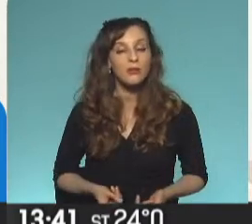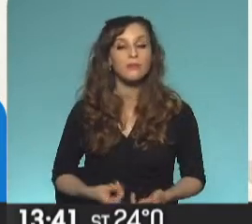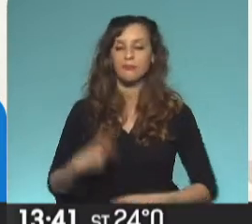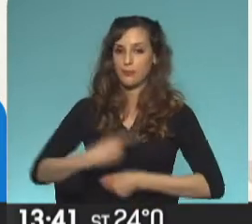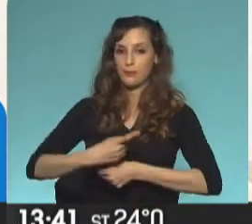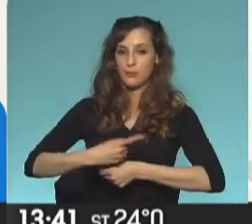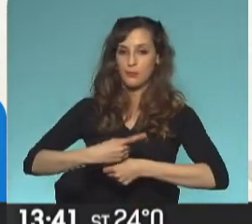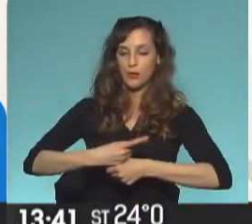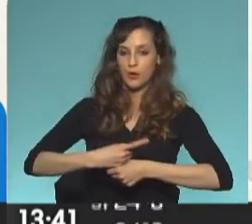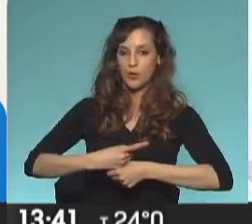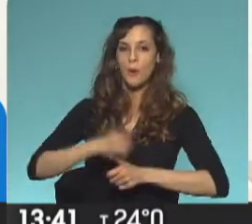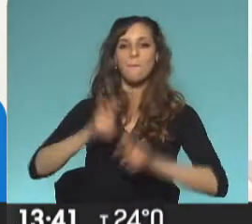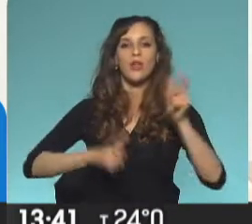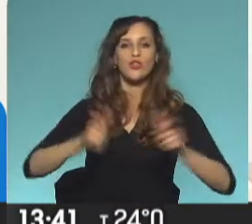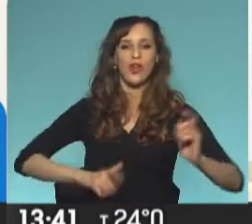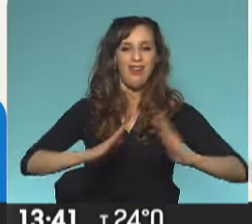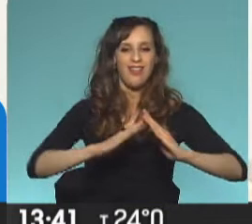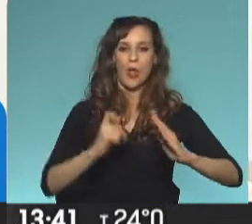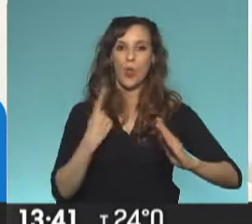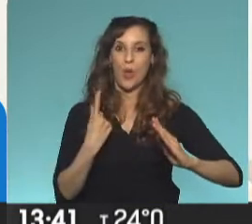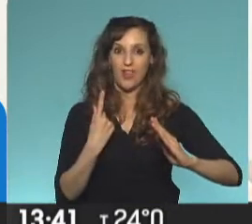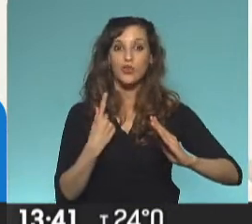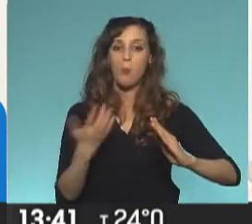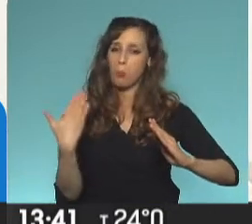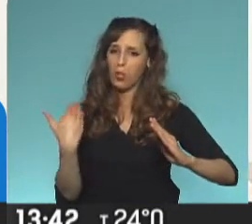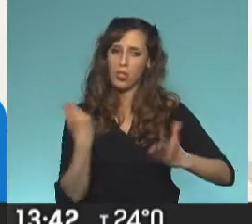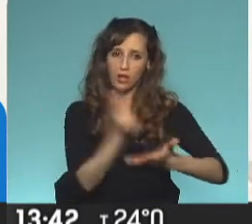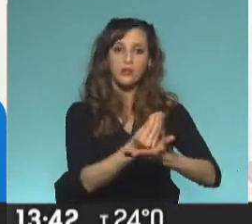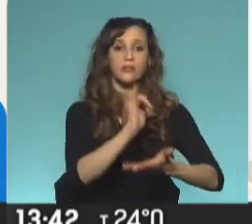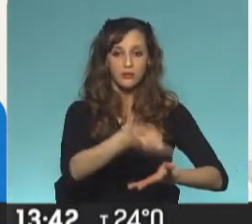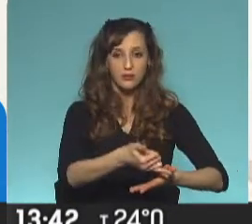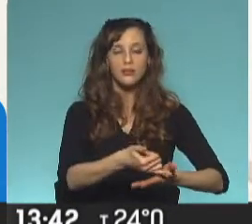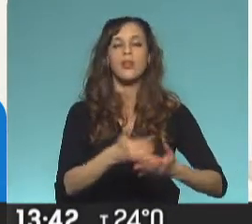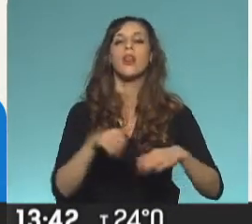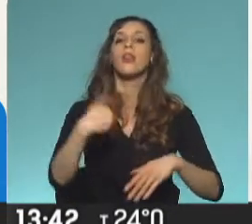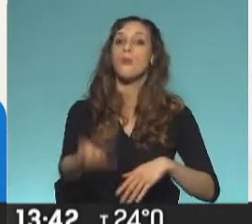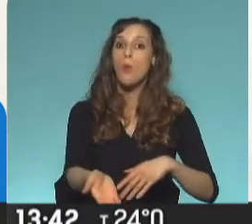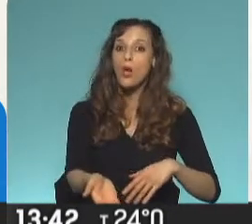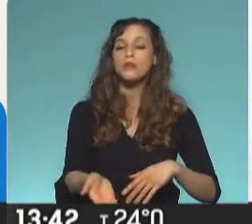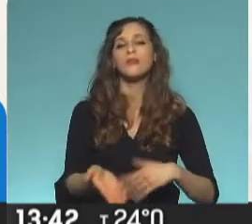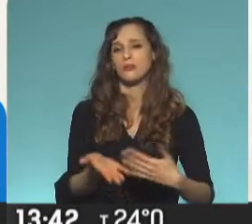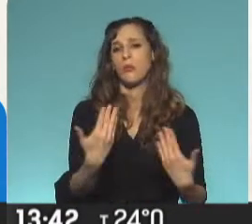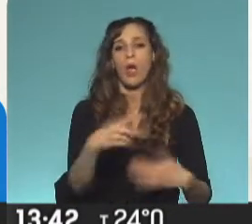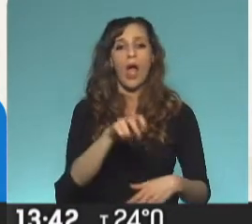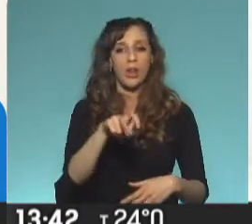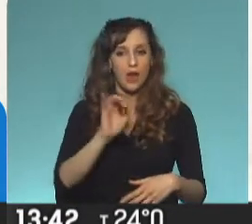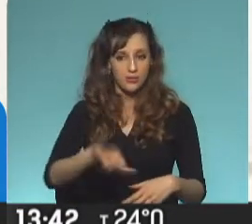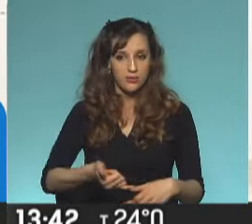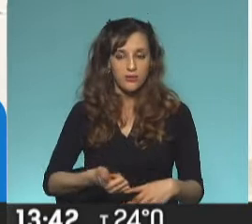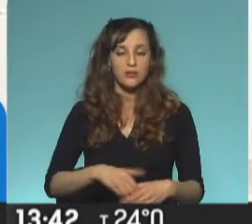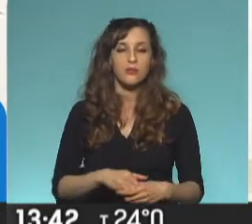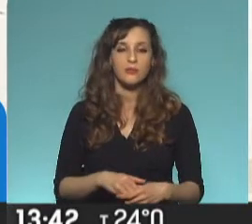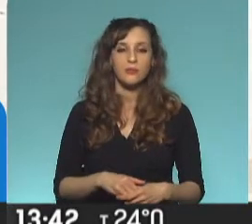vinieran aquellos que son propietarios pero no residentes y más adelante no propietarios a partir del primero de diciembre recordarán